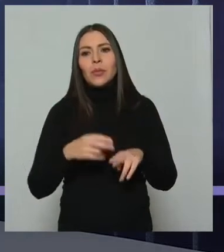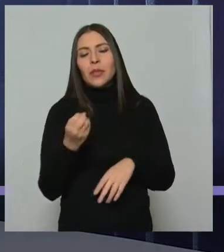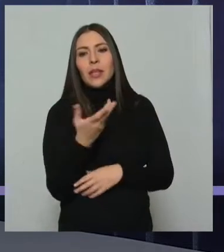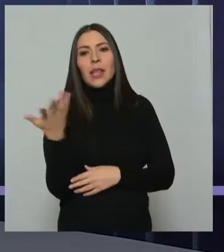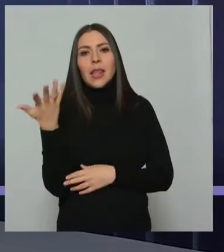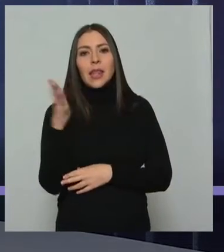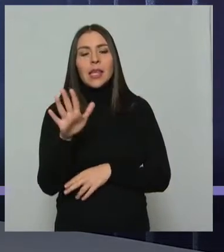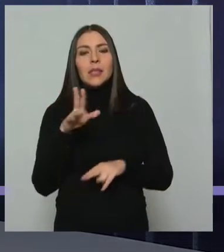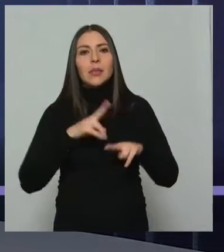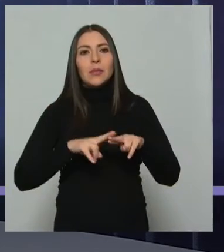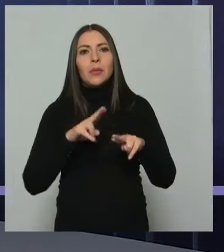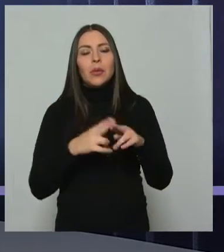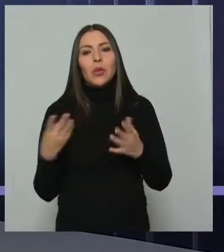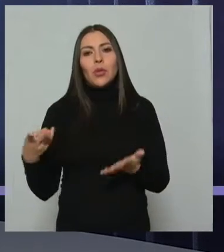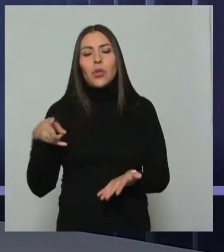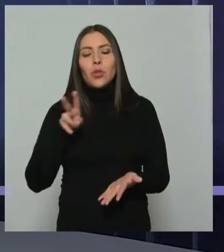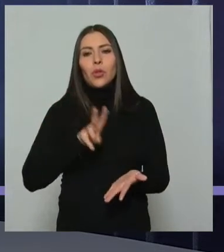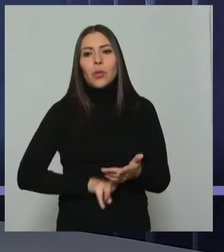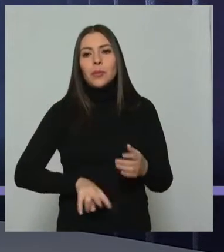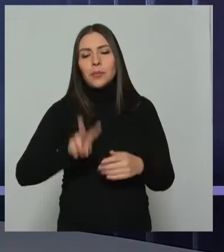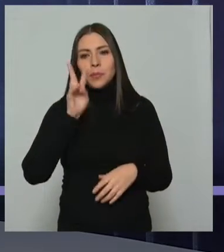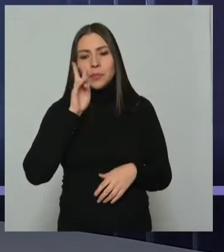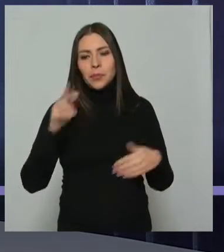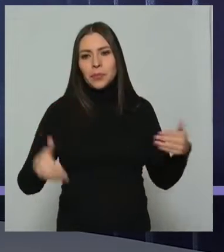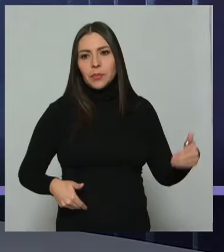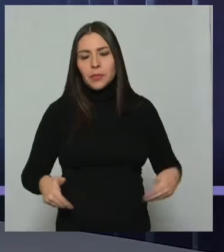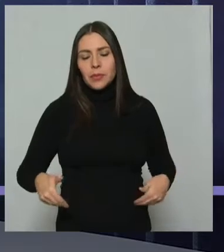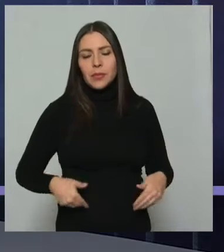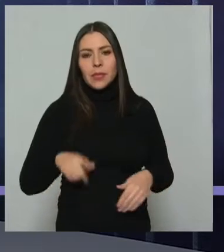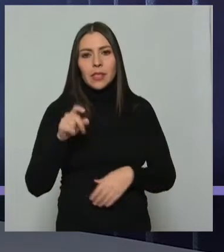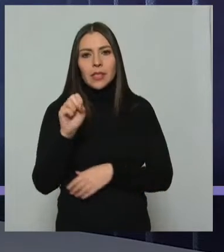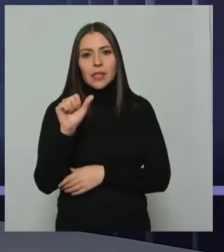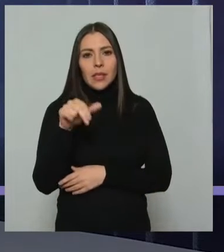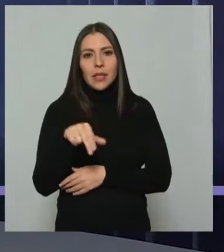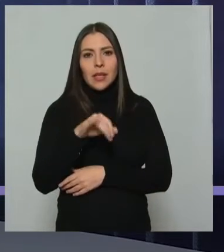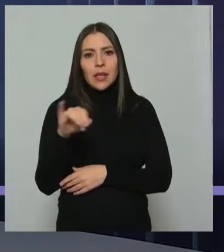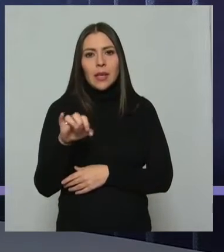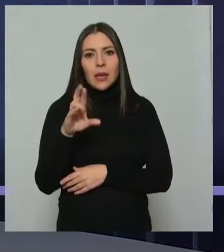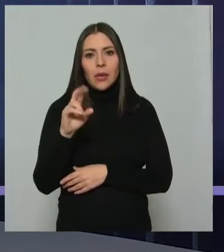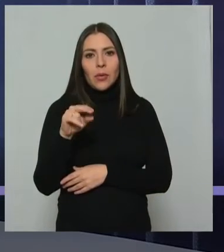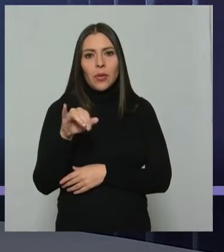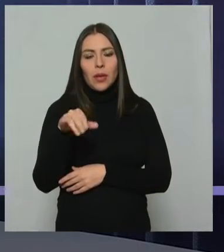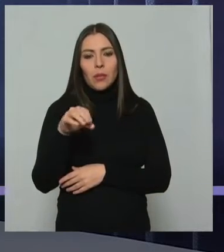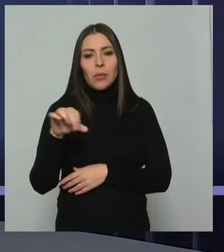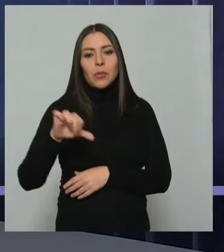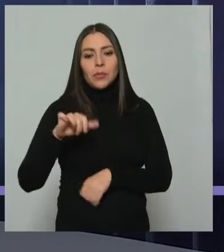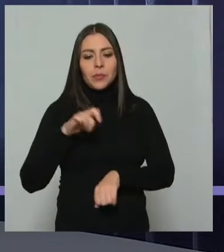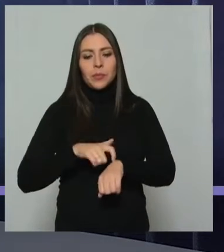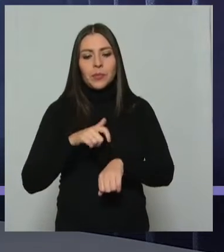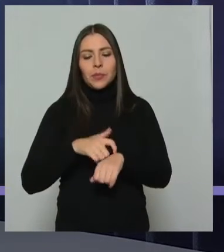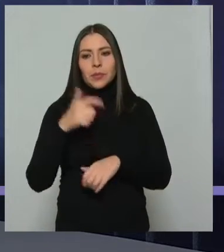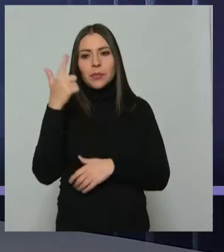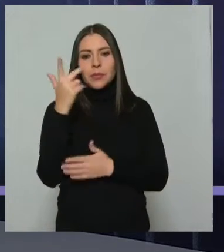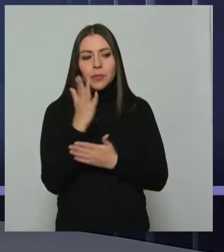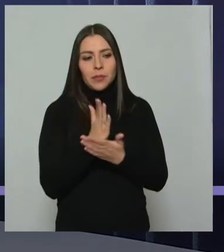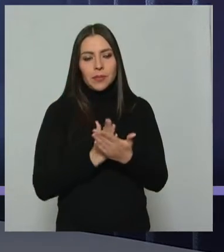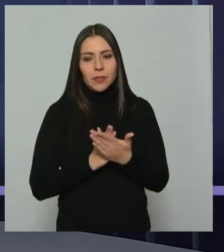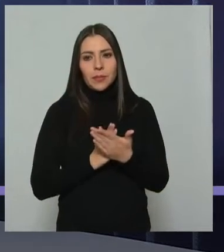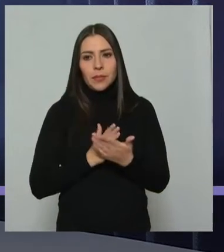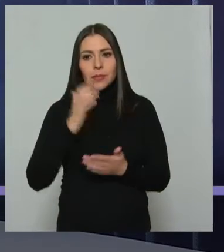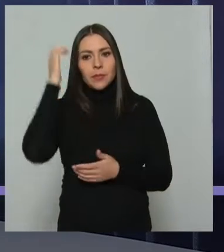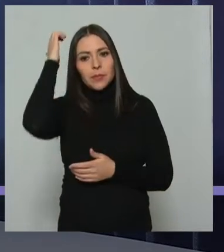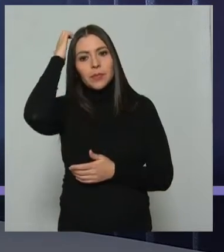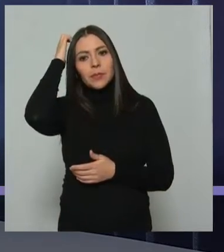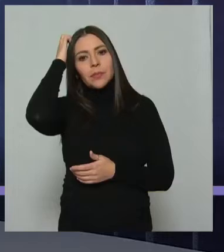dobles para ver esta función a puerta cerrada en el Teatro San Jerónimo. Así ¿Estás es, de acuerdo? hoy a las 7:30, sí, o sea, ya levántense Éntrele, de donde